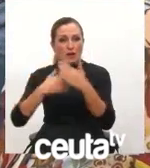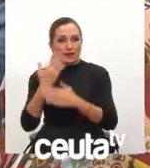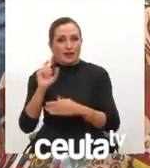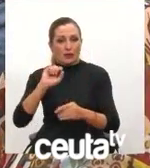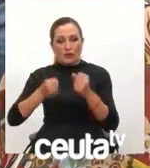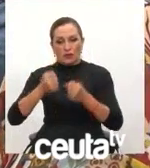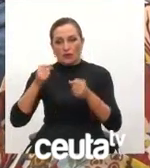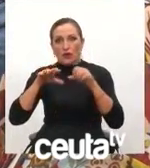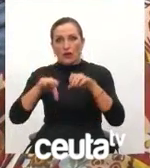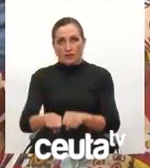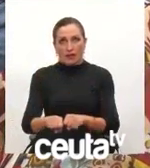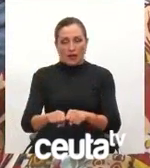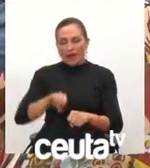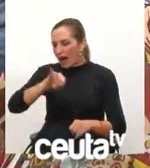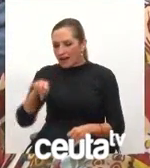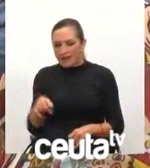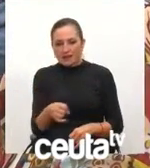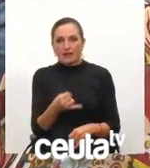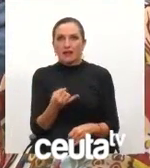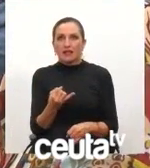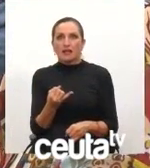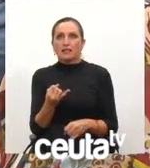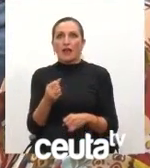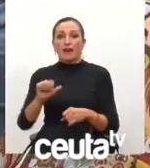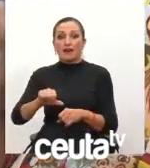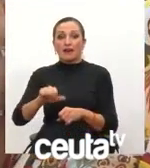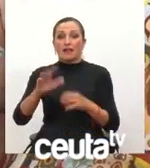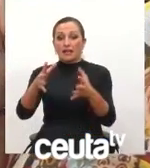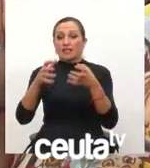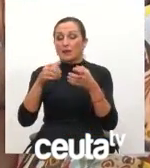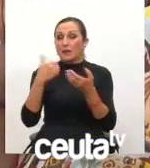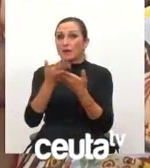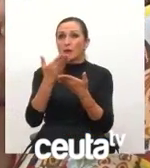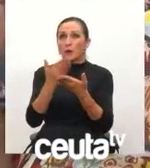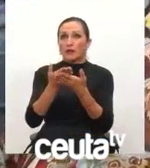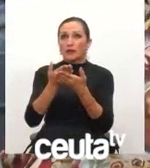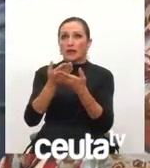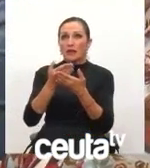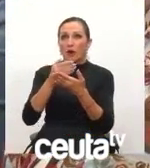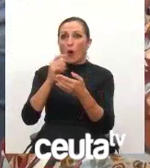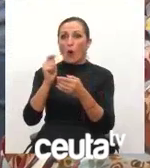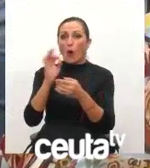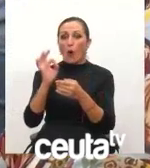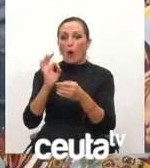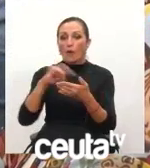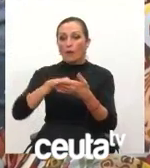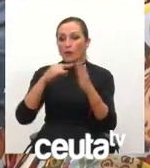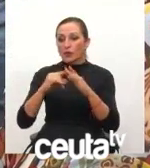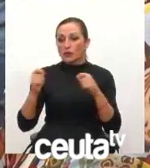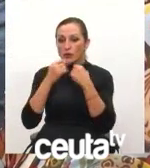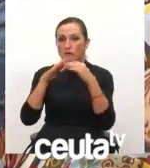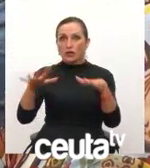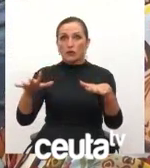están bastante cansados de que se aprueben aquí propuestas, luego no se lleven a cabo, o de que se anuncien proyectos y tampoco se lleven a